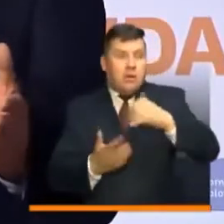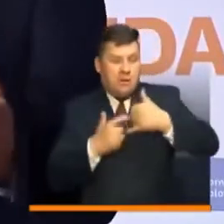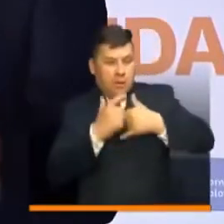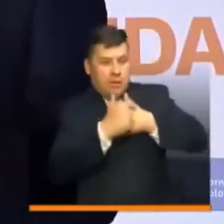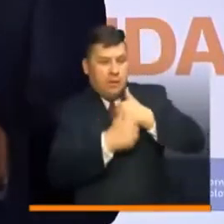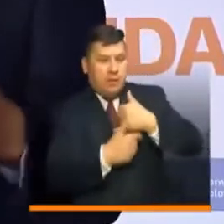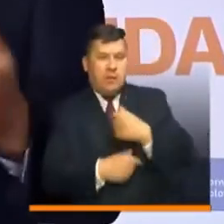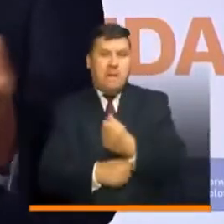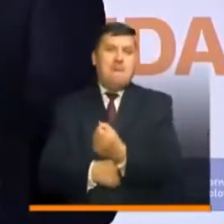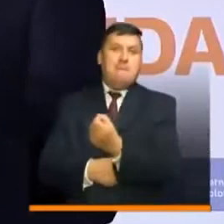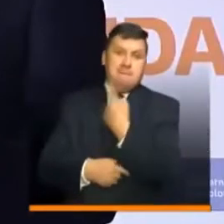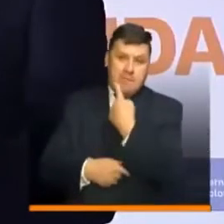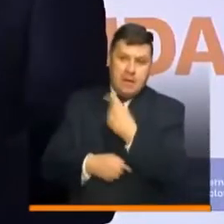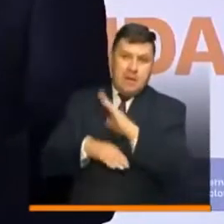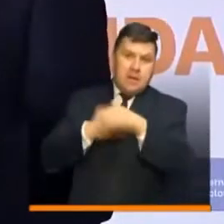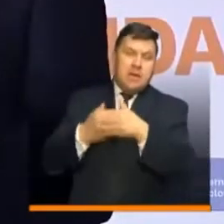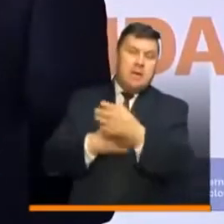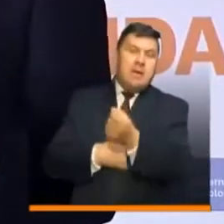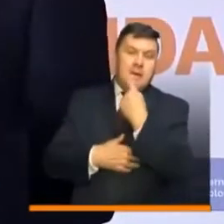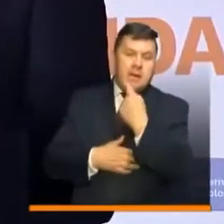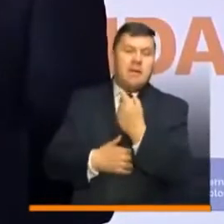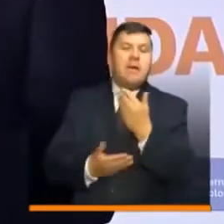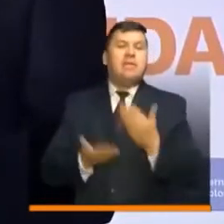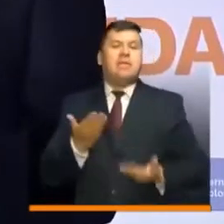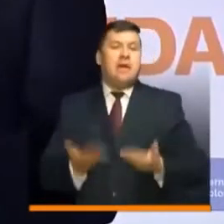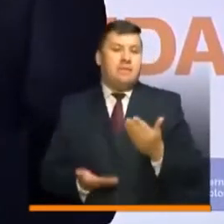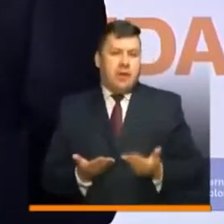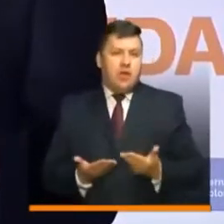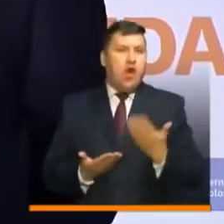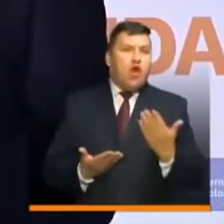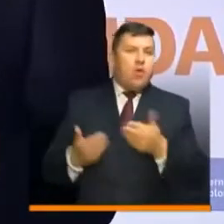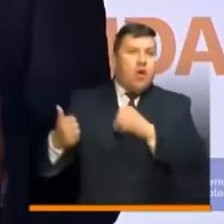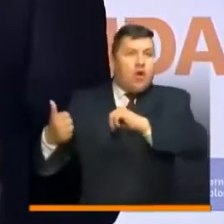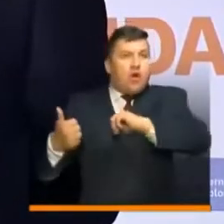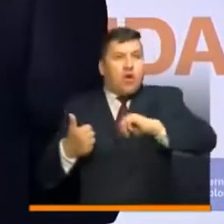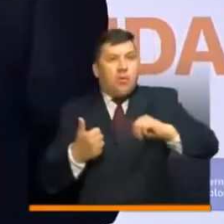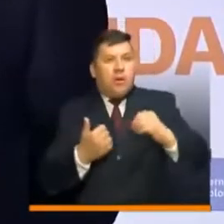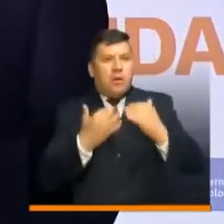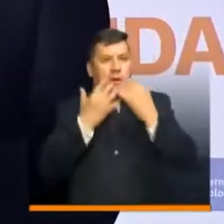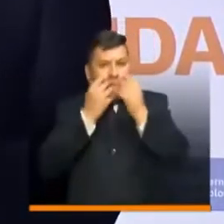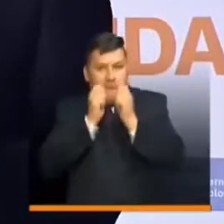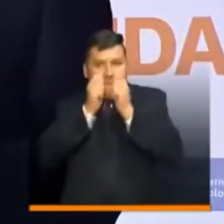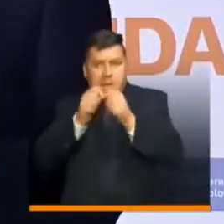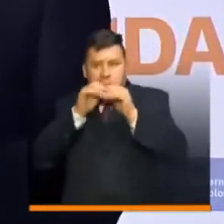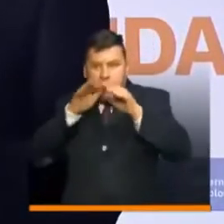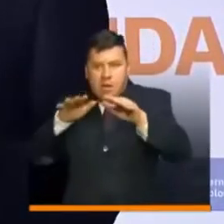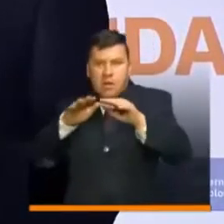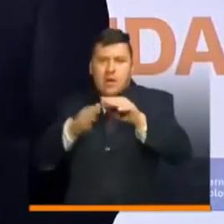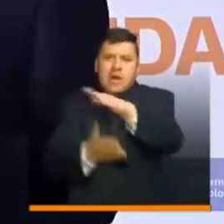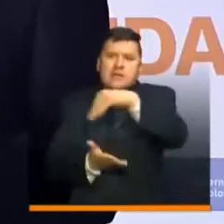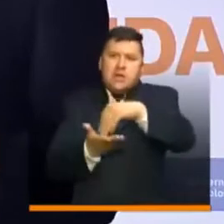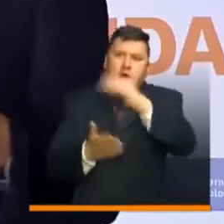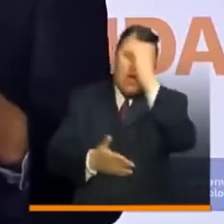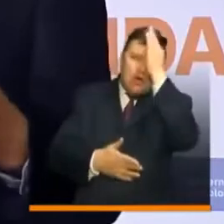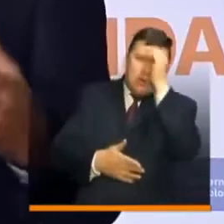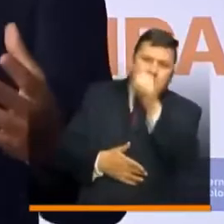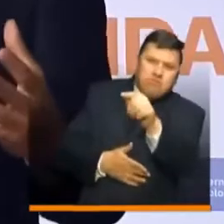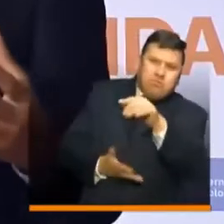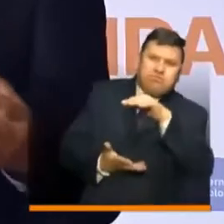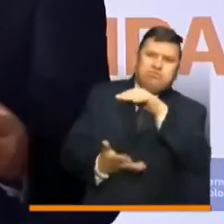una pregunta que tendremos posteriormente va a depender mucho de cómo se comporta el contagio en qué centros se va